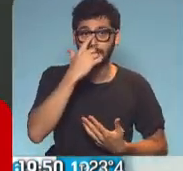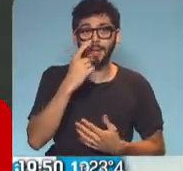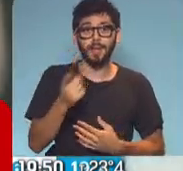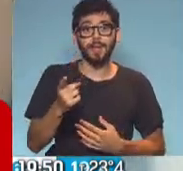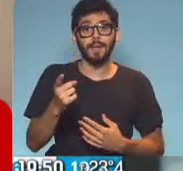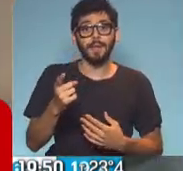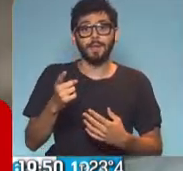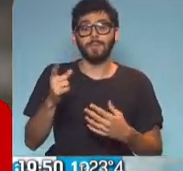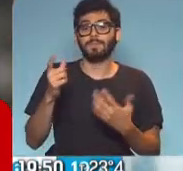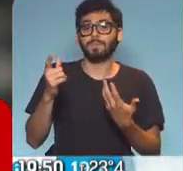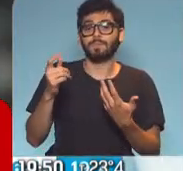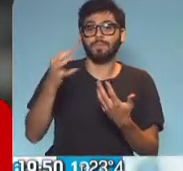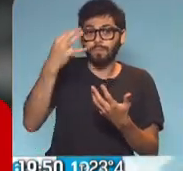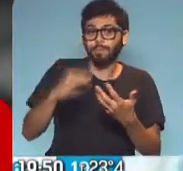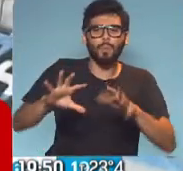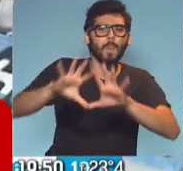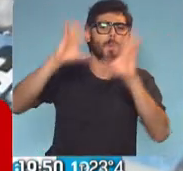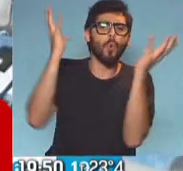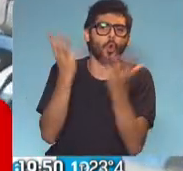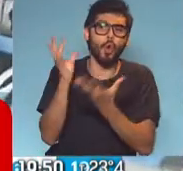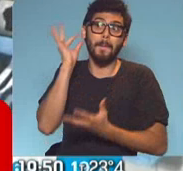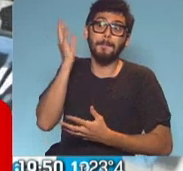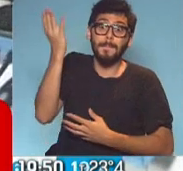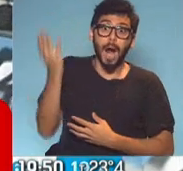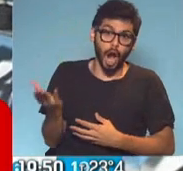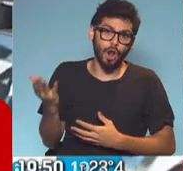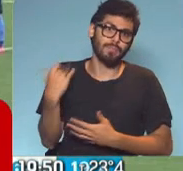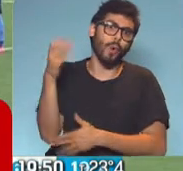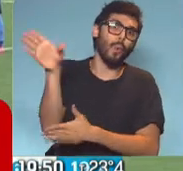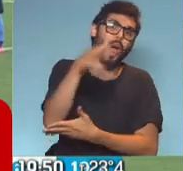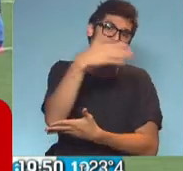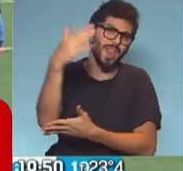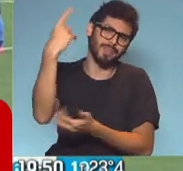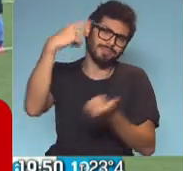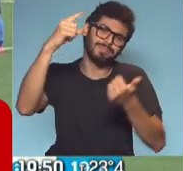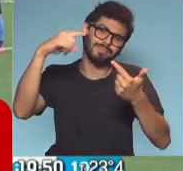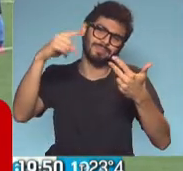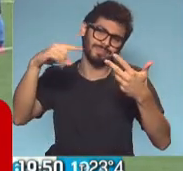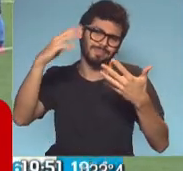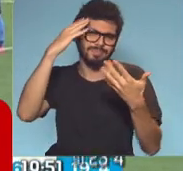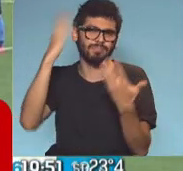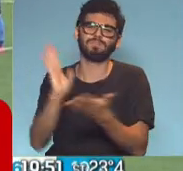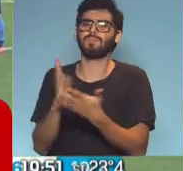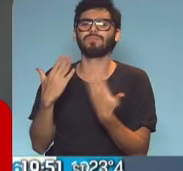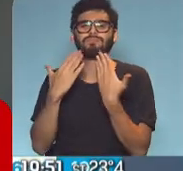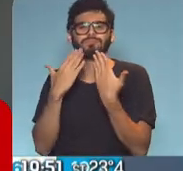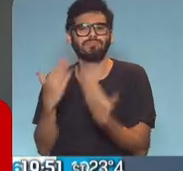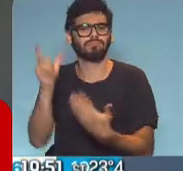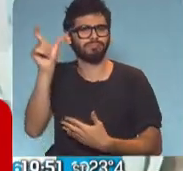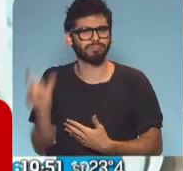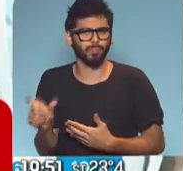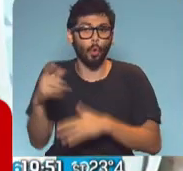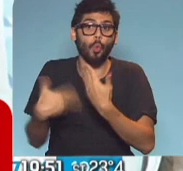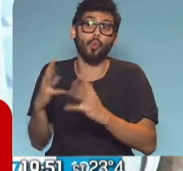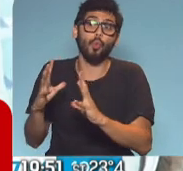significa en todo Oriente y en todo el mundo Maradona, había banderas de todo tipo en agradecimiento al